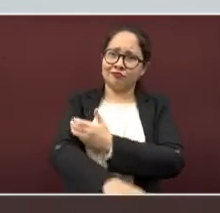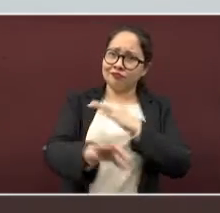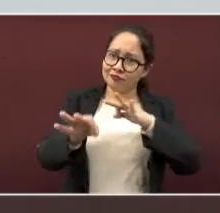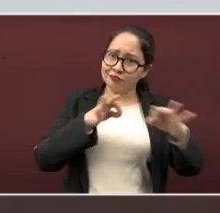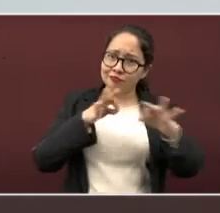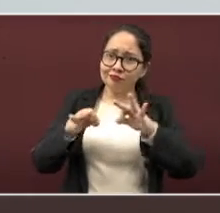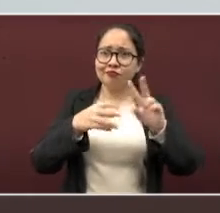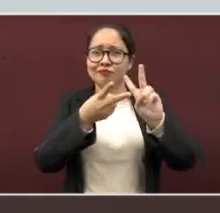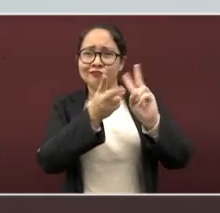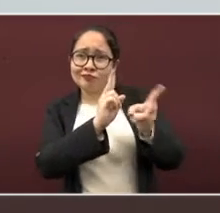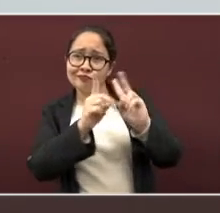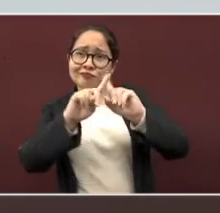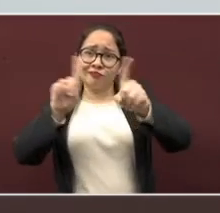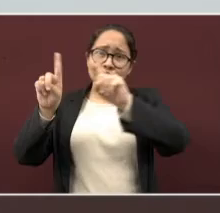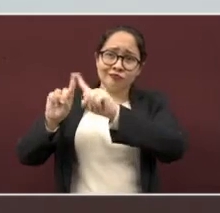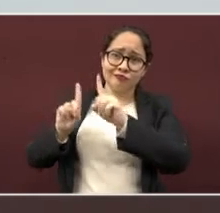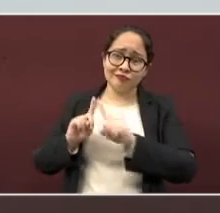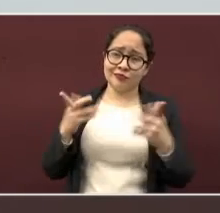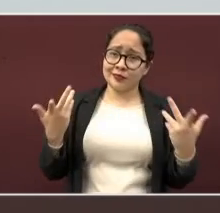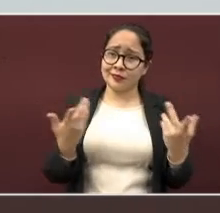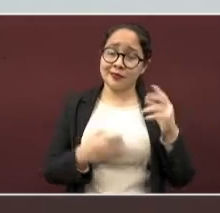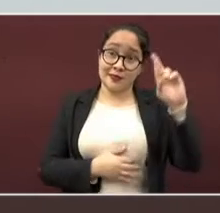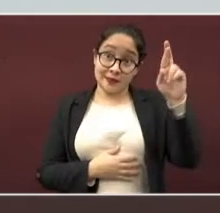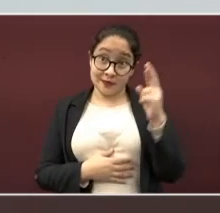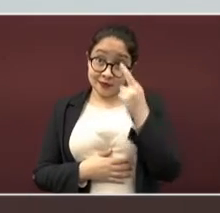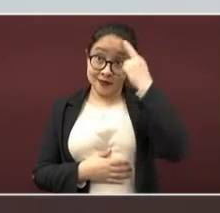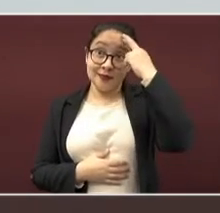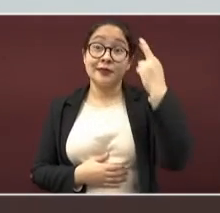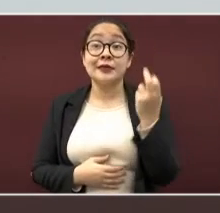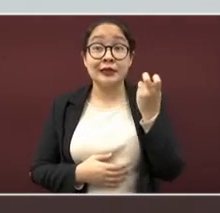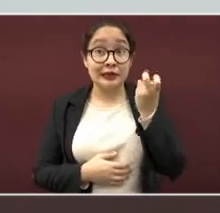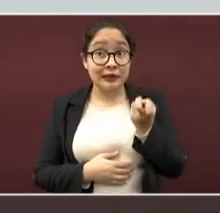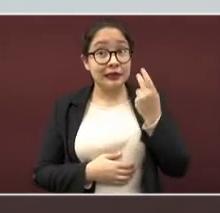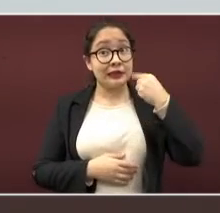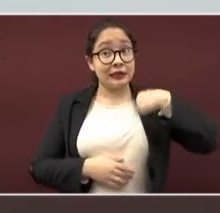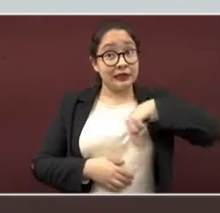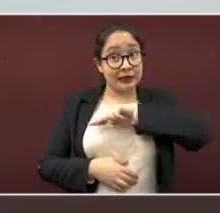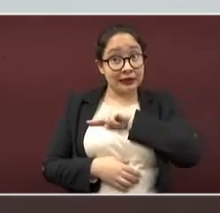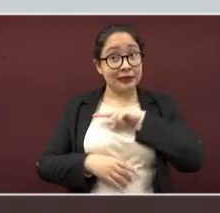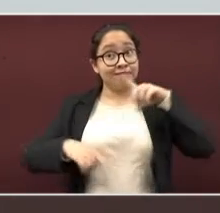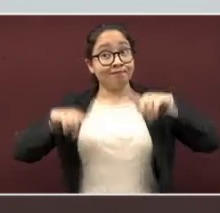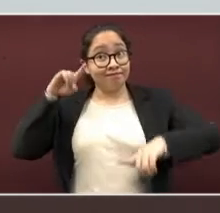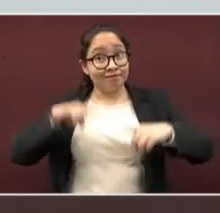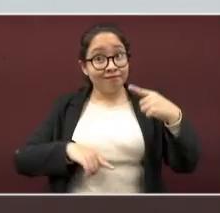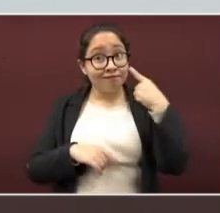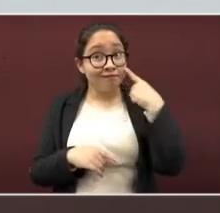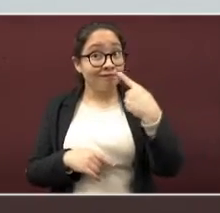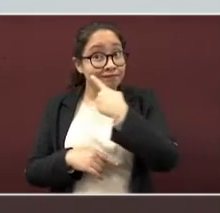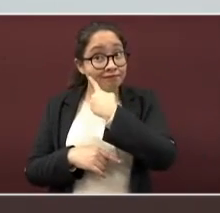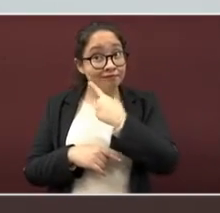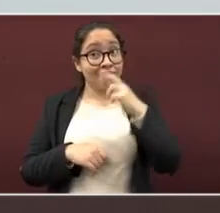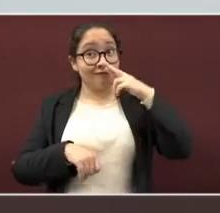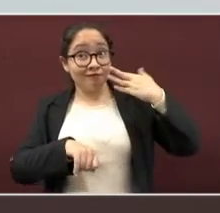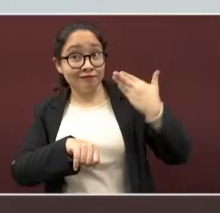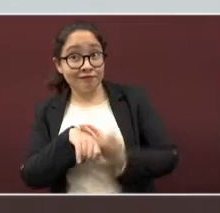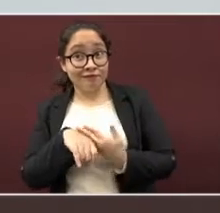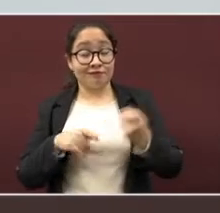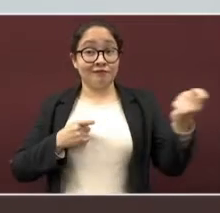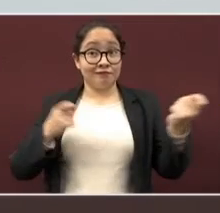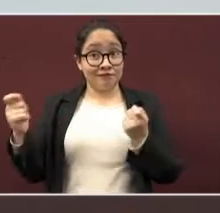vecinos recuerde de nosotros depende frenar la tercera